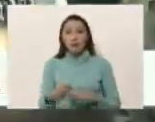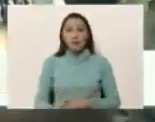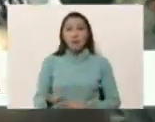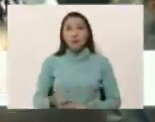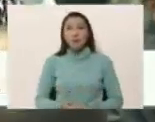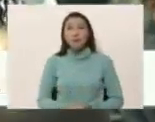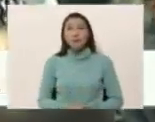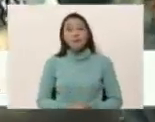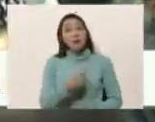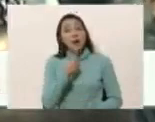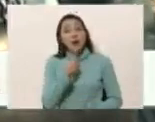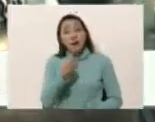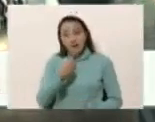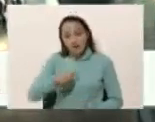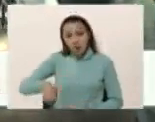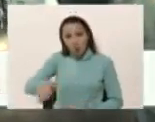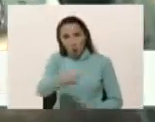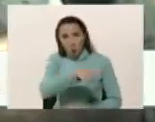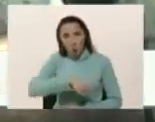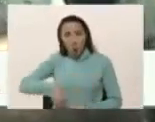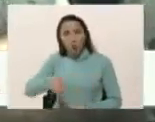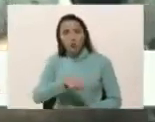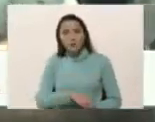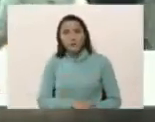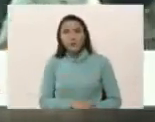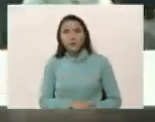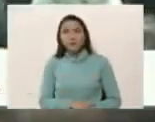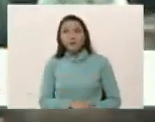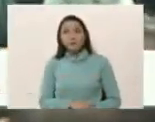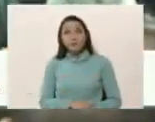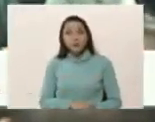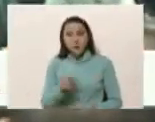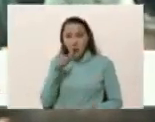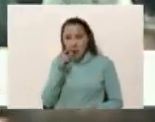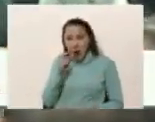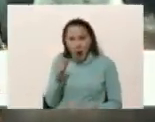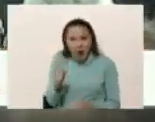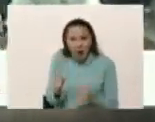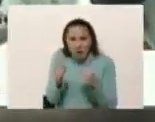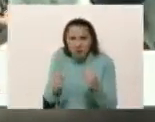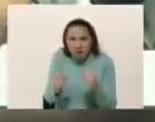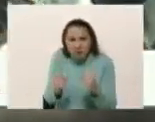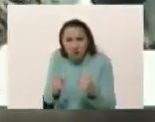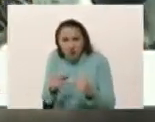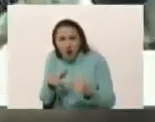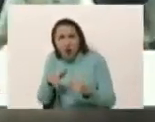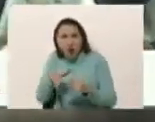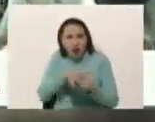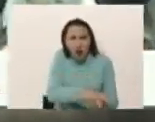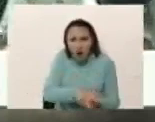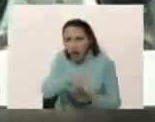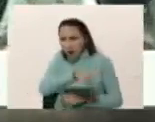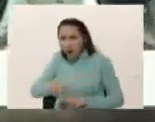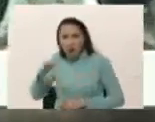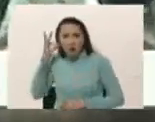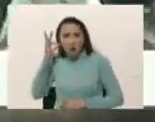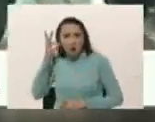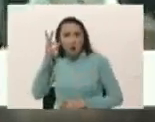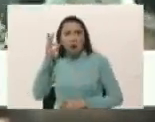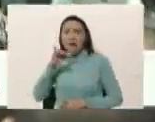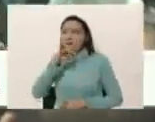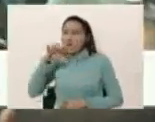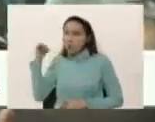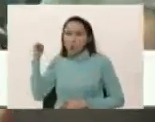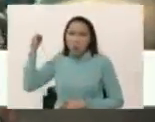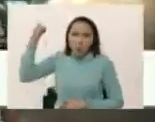pero déjenme decirles que el patriarcado el machismo ha caminado por la historia de la humanidad